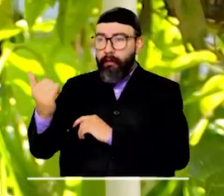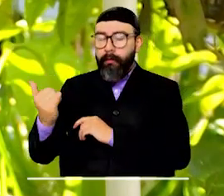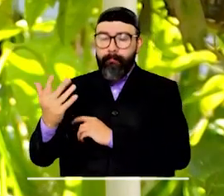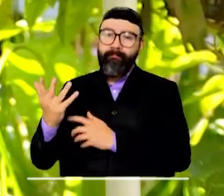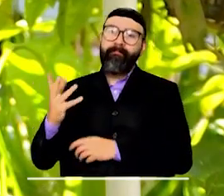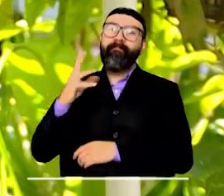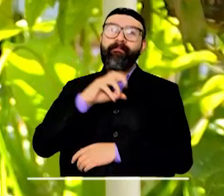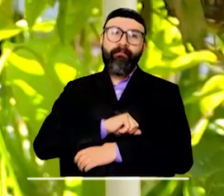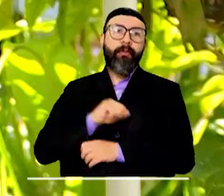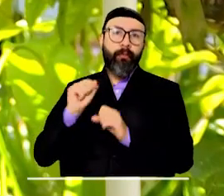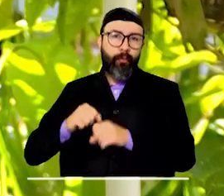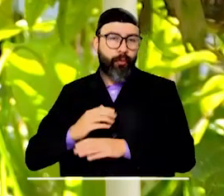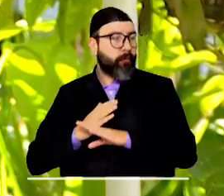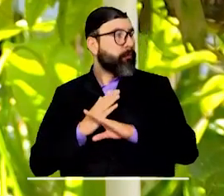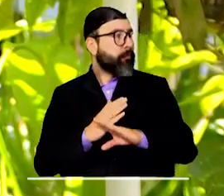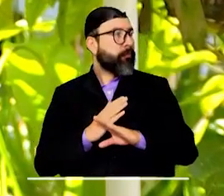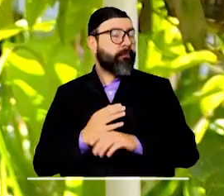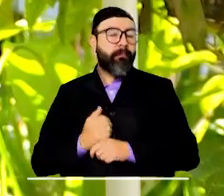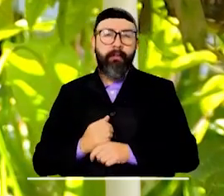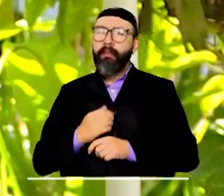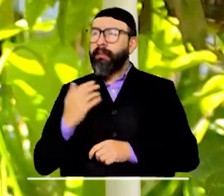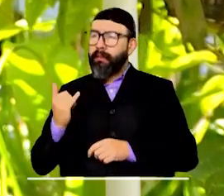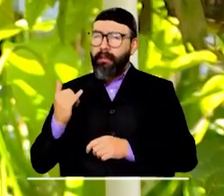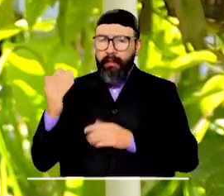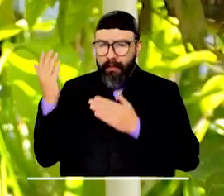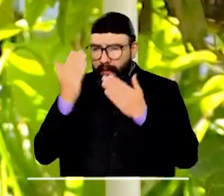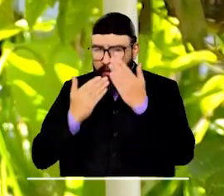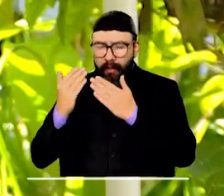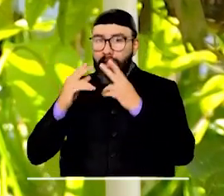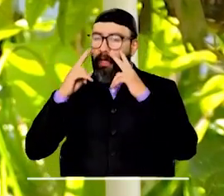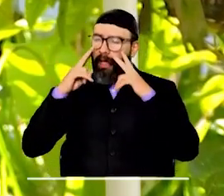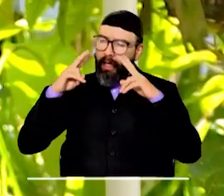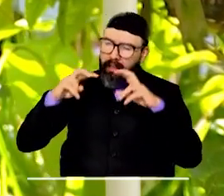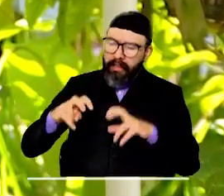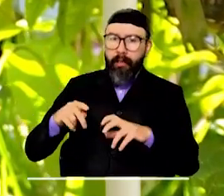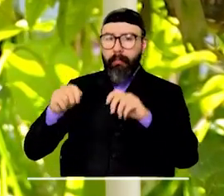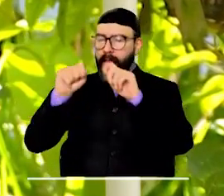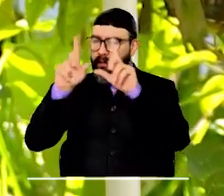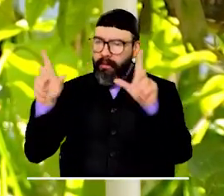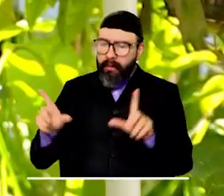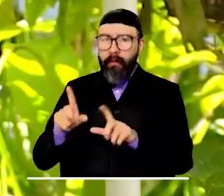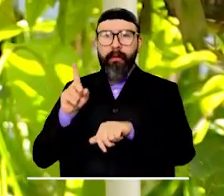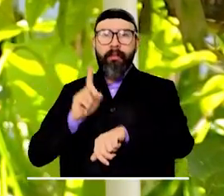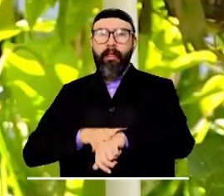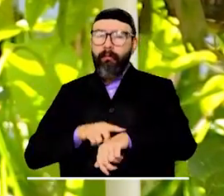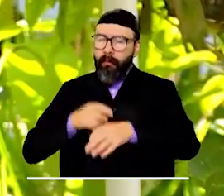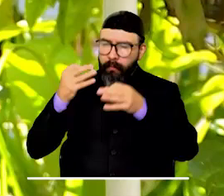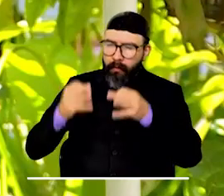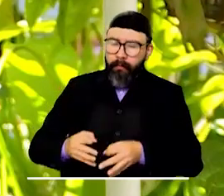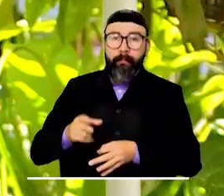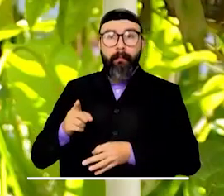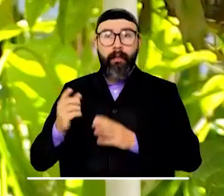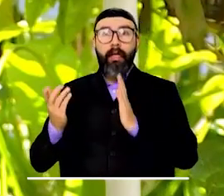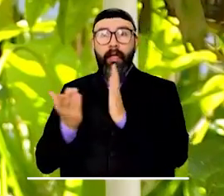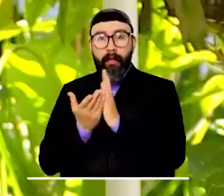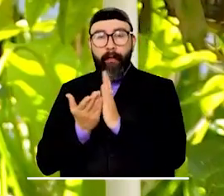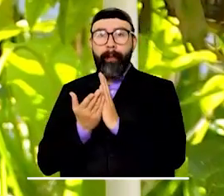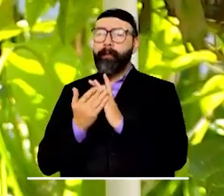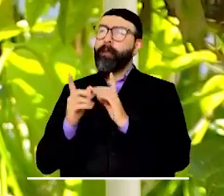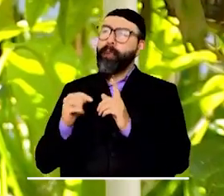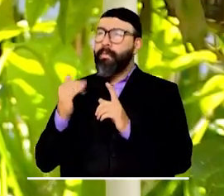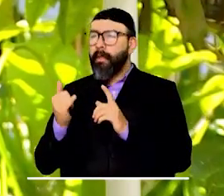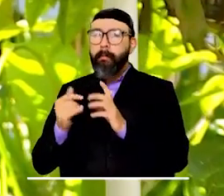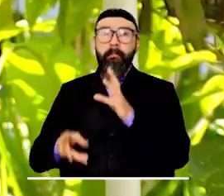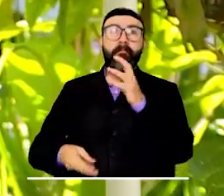prevenido con exámenes de laboratorio a tiempo, con estudios y con